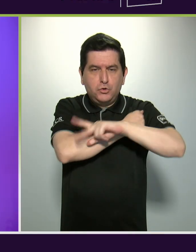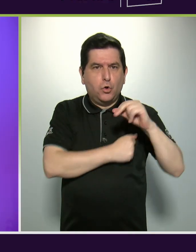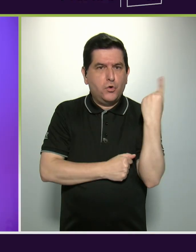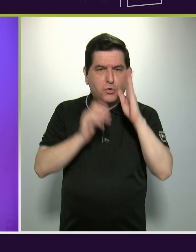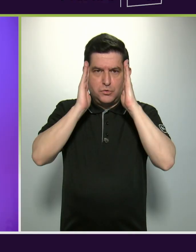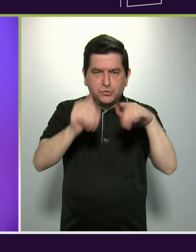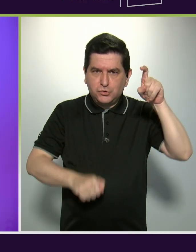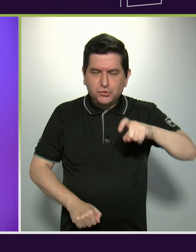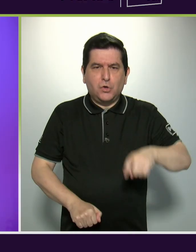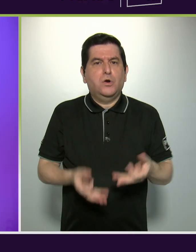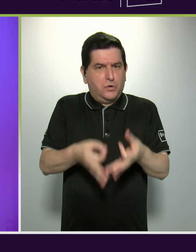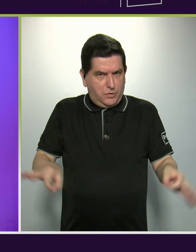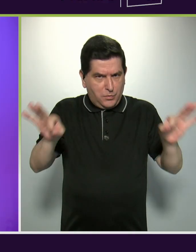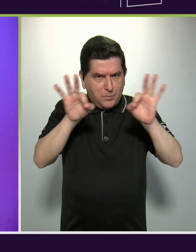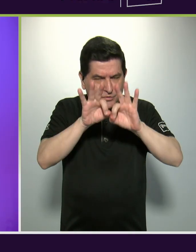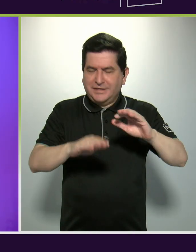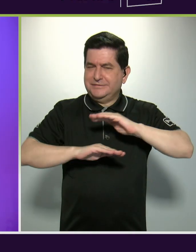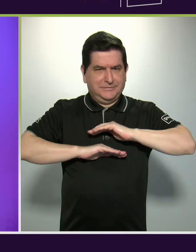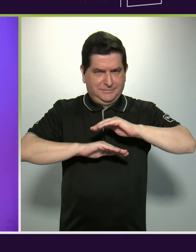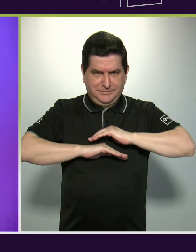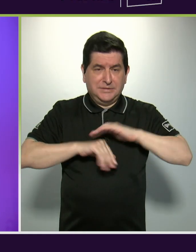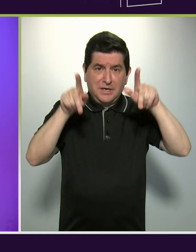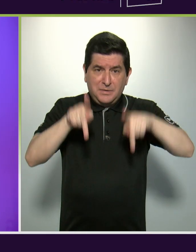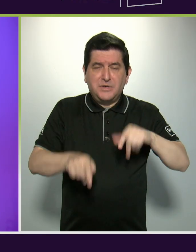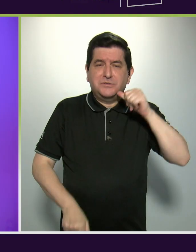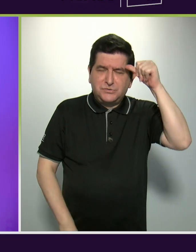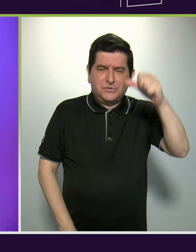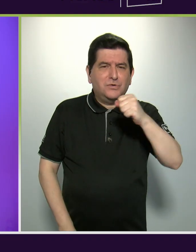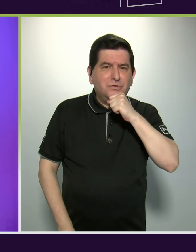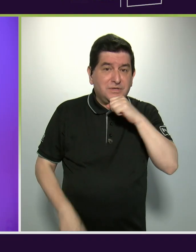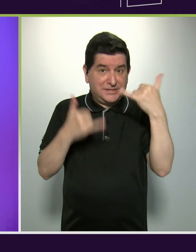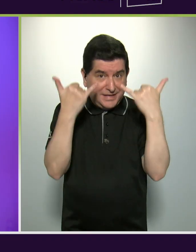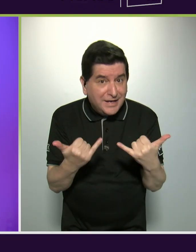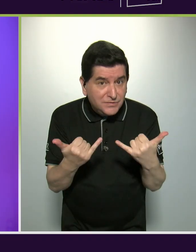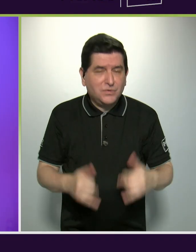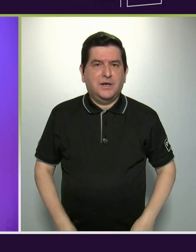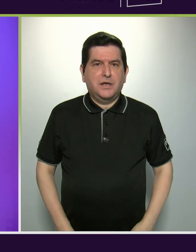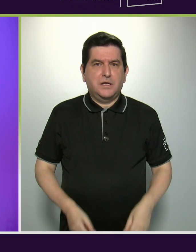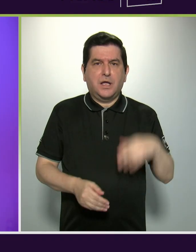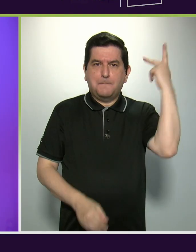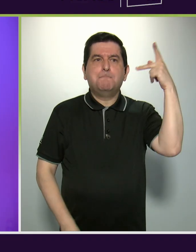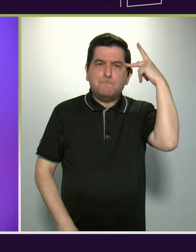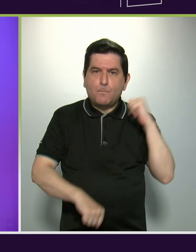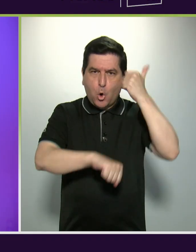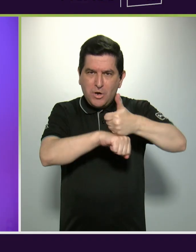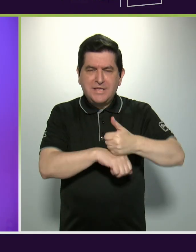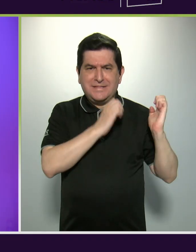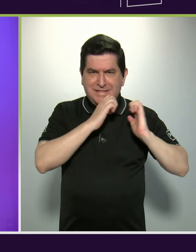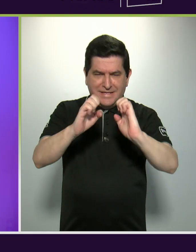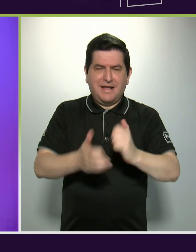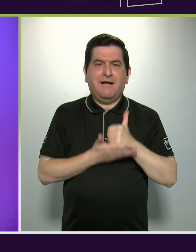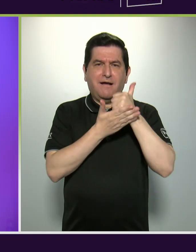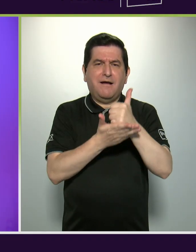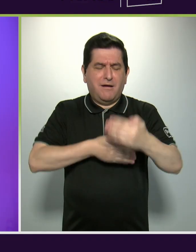las necesidades básicas insatisfechas de las personas mayores de la actualidad, sino generar políticas y estrategias que favorezcan